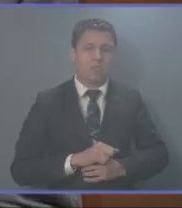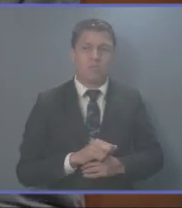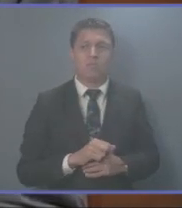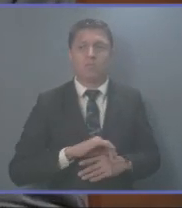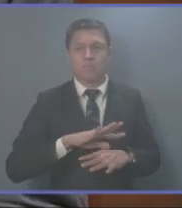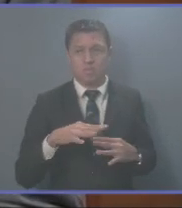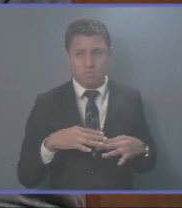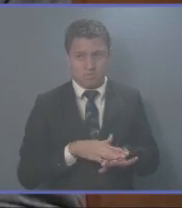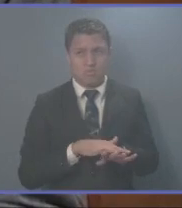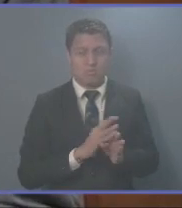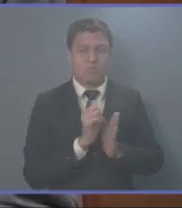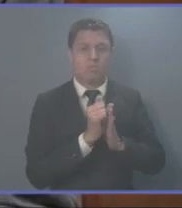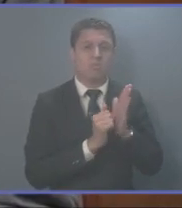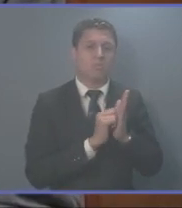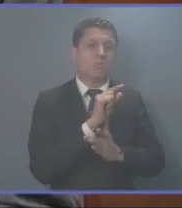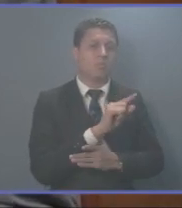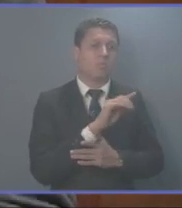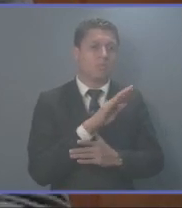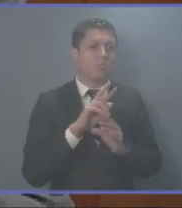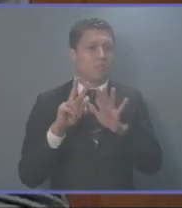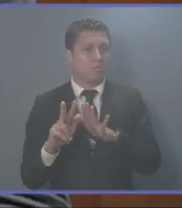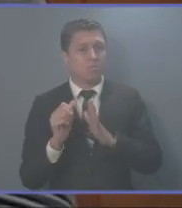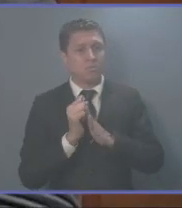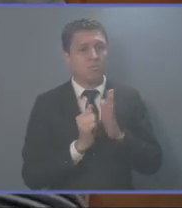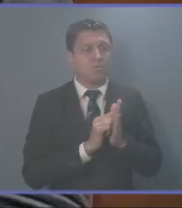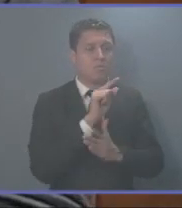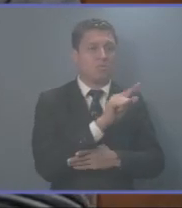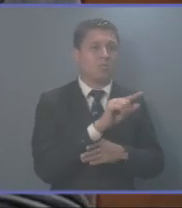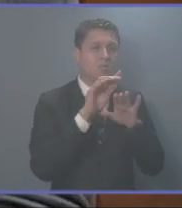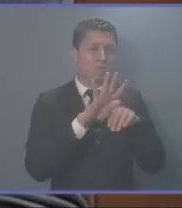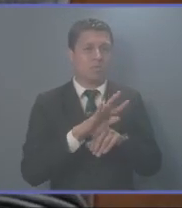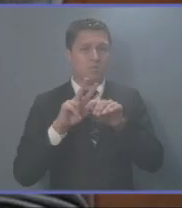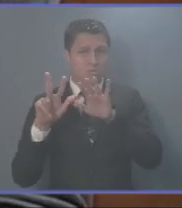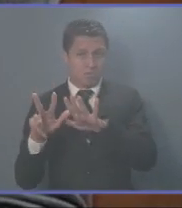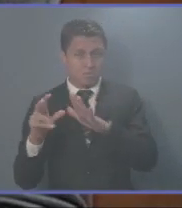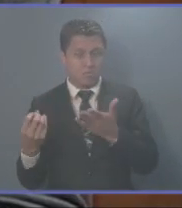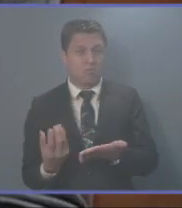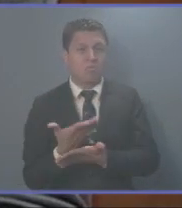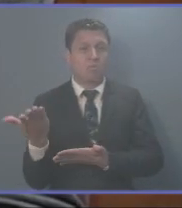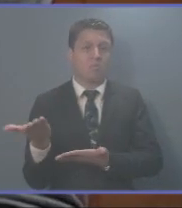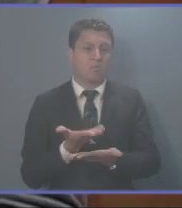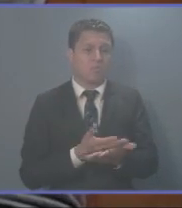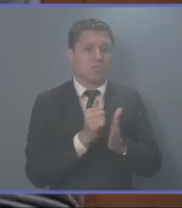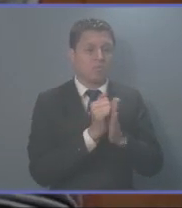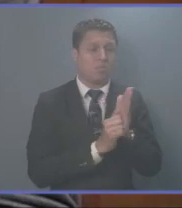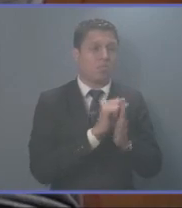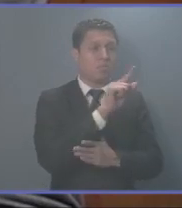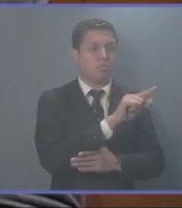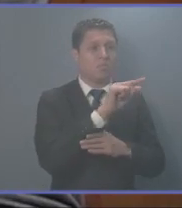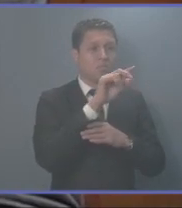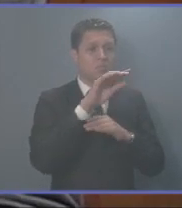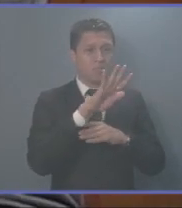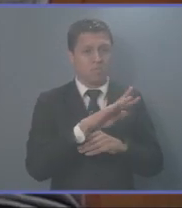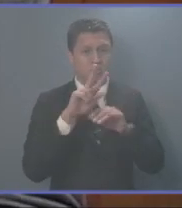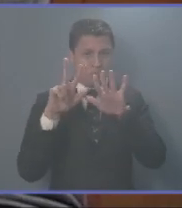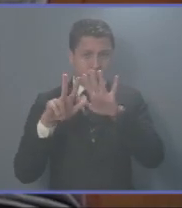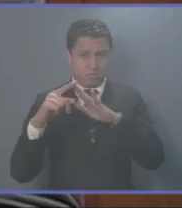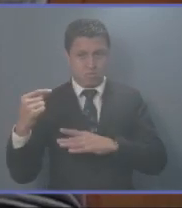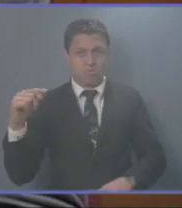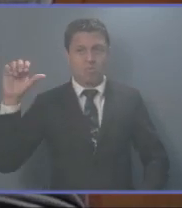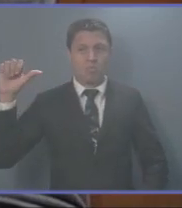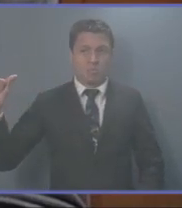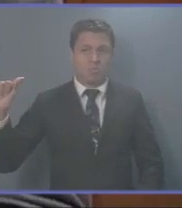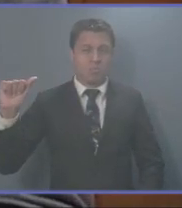Incorpórase entre los artículos 148 y 149 un nuevo artículo 148-A, de la